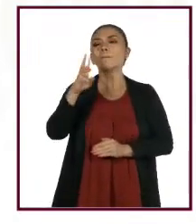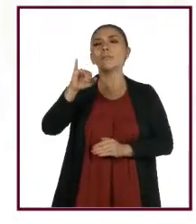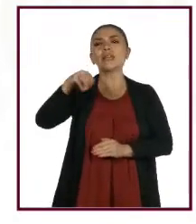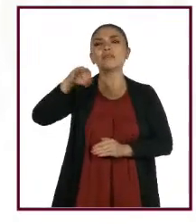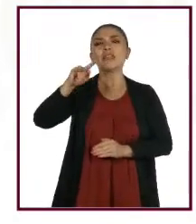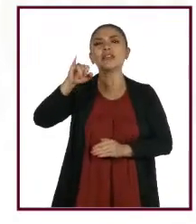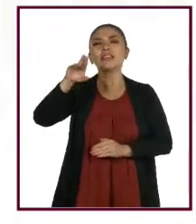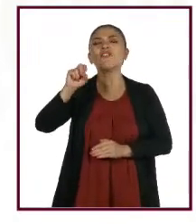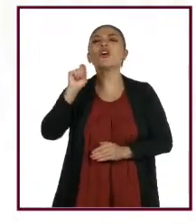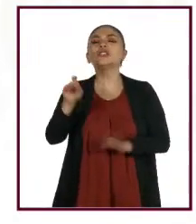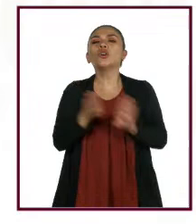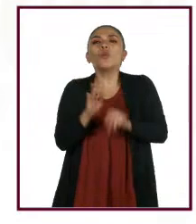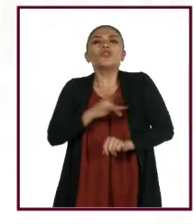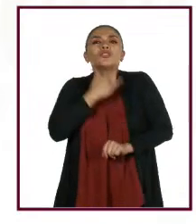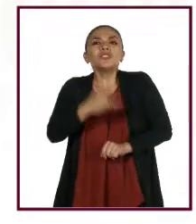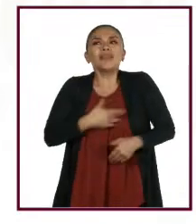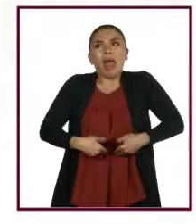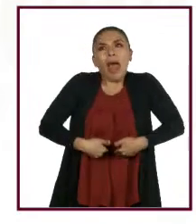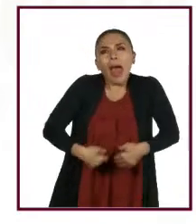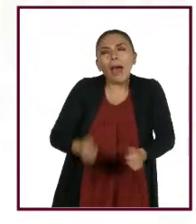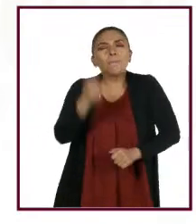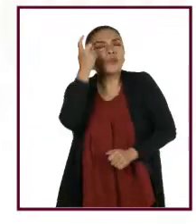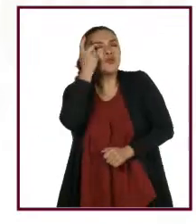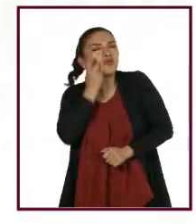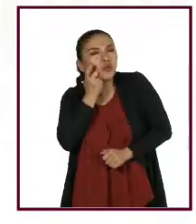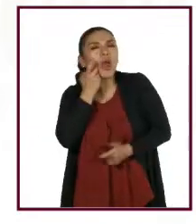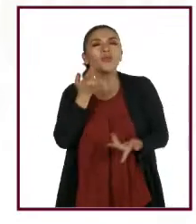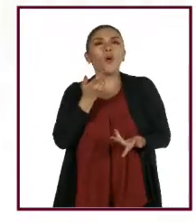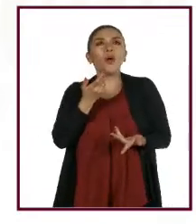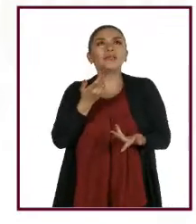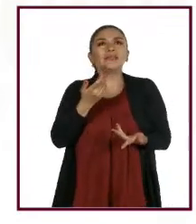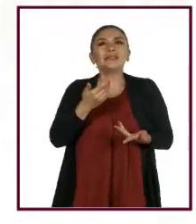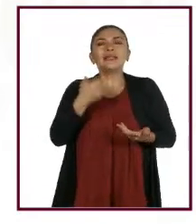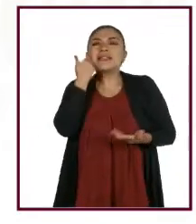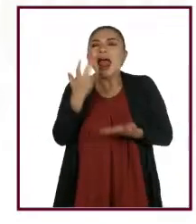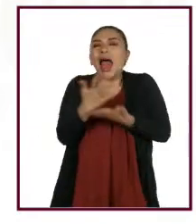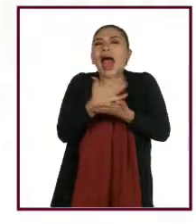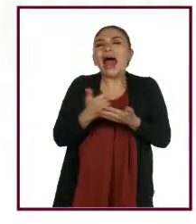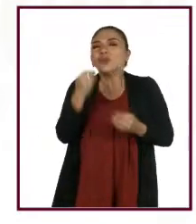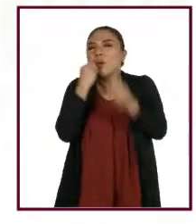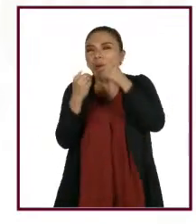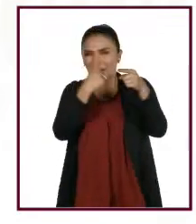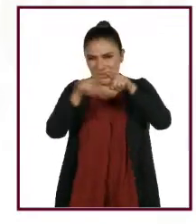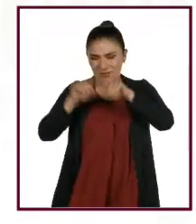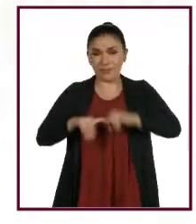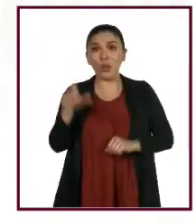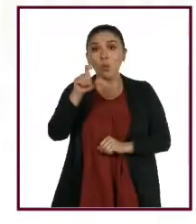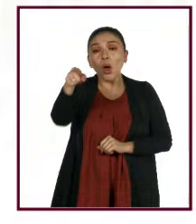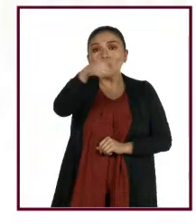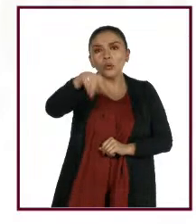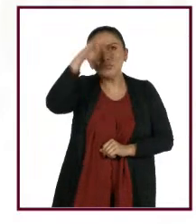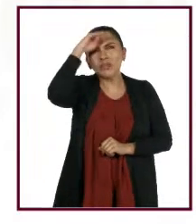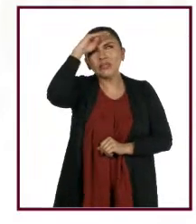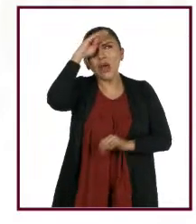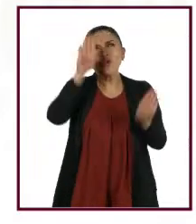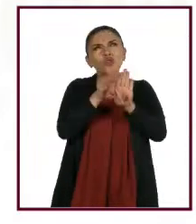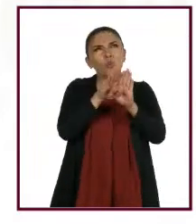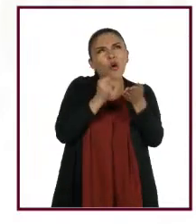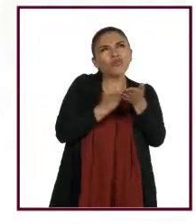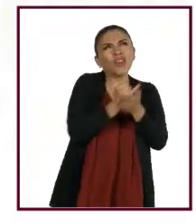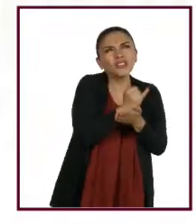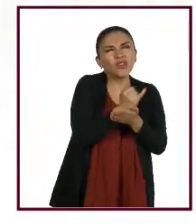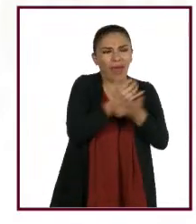relacionado con los instintos, con el hambre, con el sueño, con el apetito. Cuando queremos tomar una decisión con respecto a algo